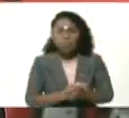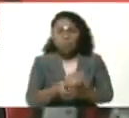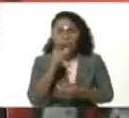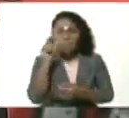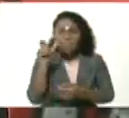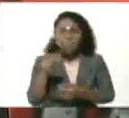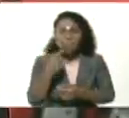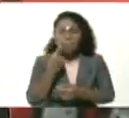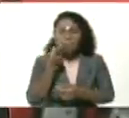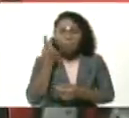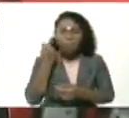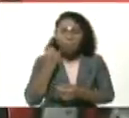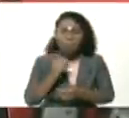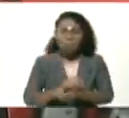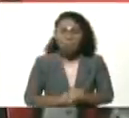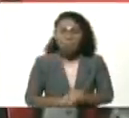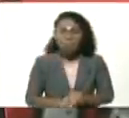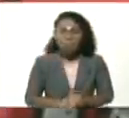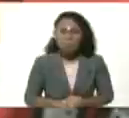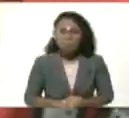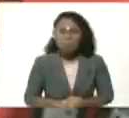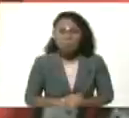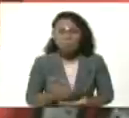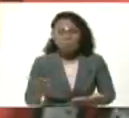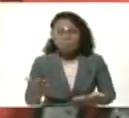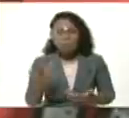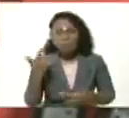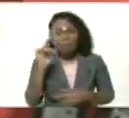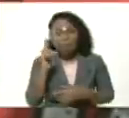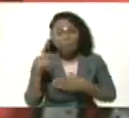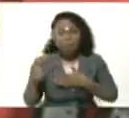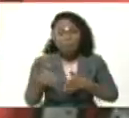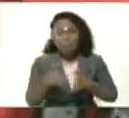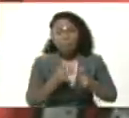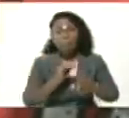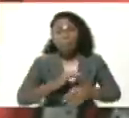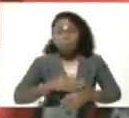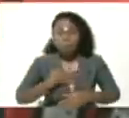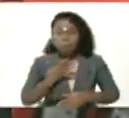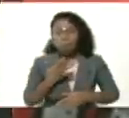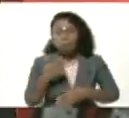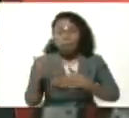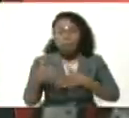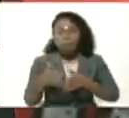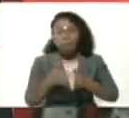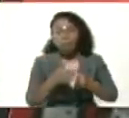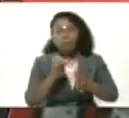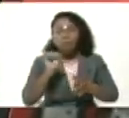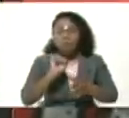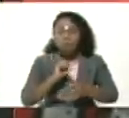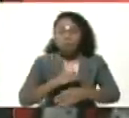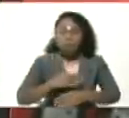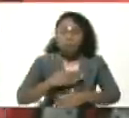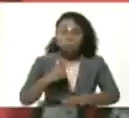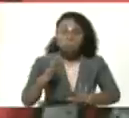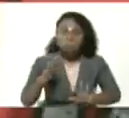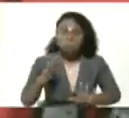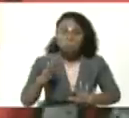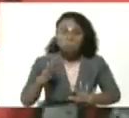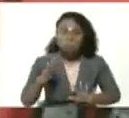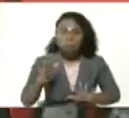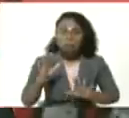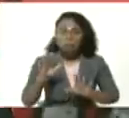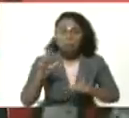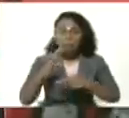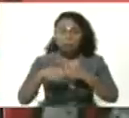Story dijo ayer que hay un camino también, que podría haber un camino, si por supuesto el